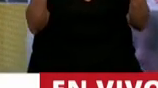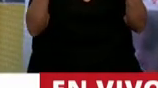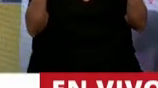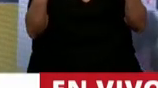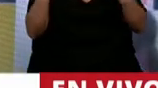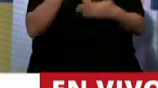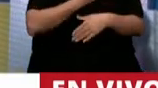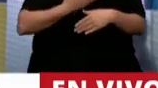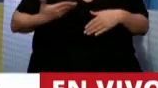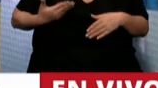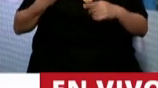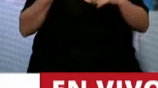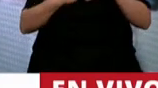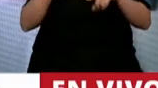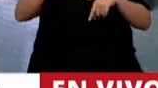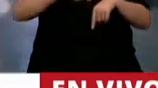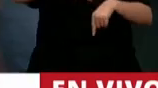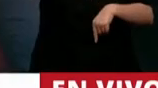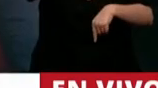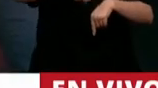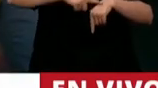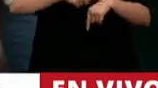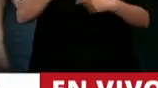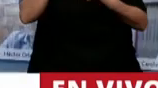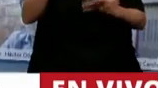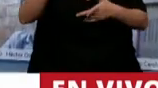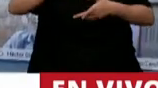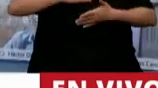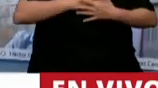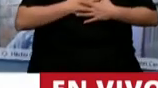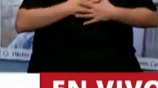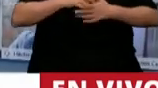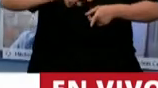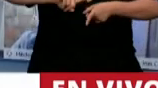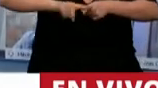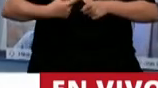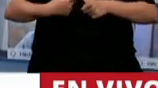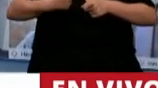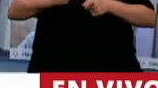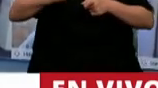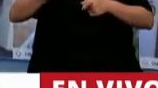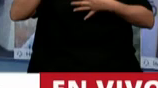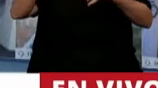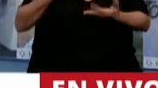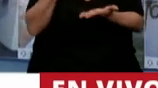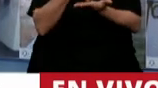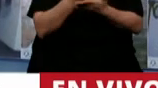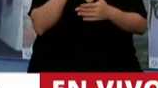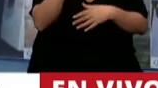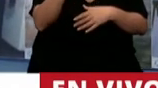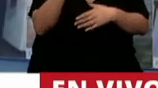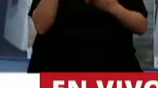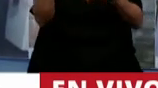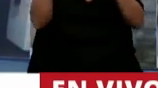Felicitarlo, presidente, por la jornada, el amor que demostrás por la política, con la pasión que ejercés, la función, el sentido Votá,